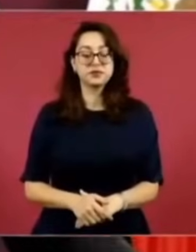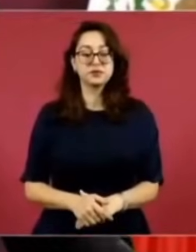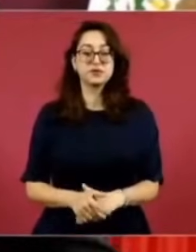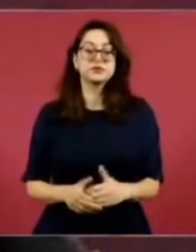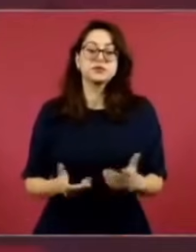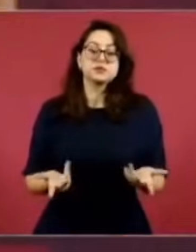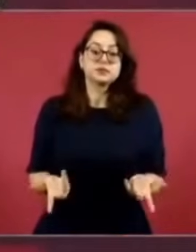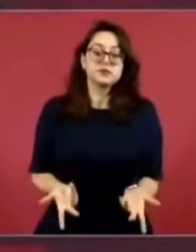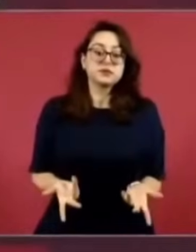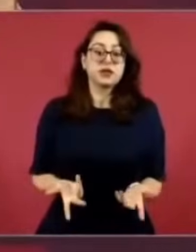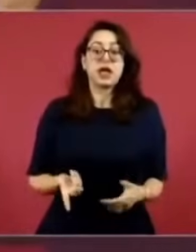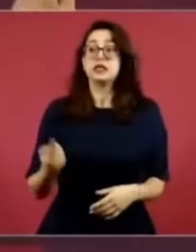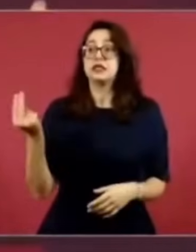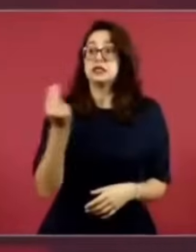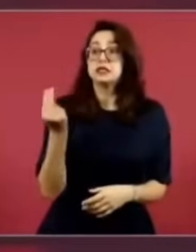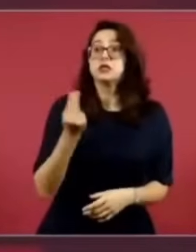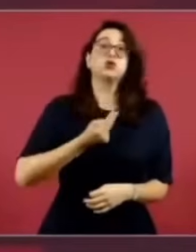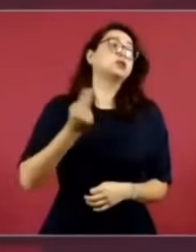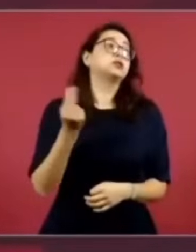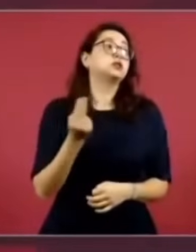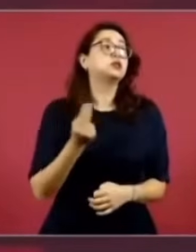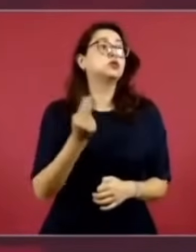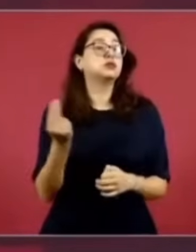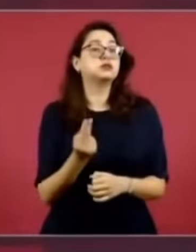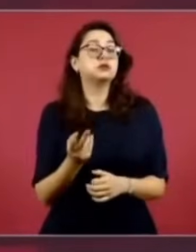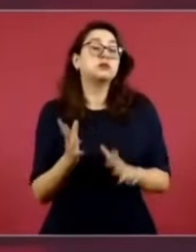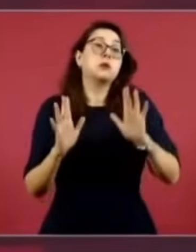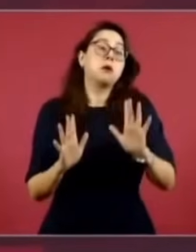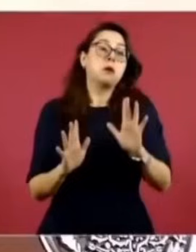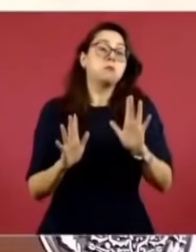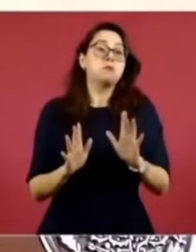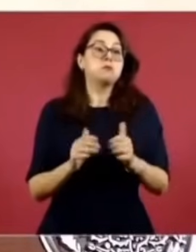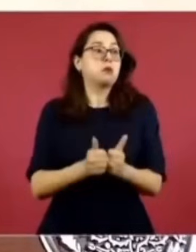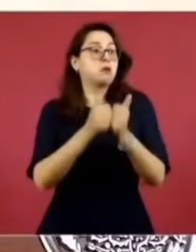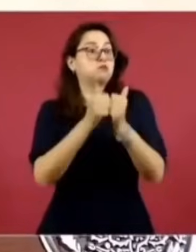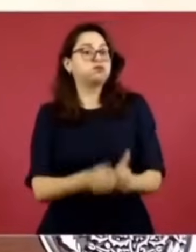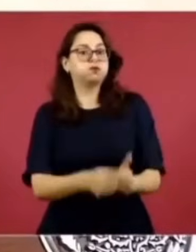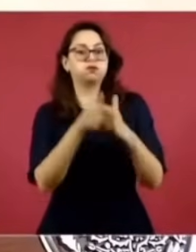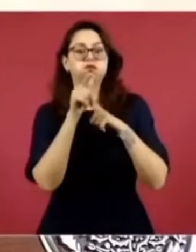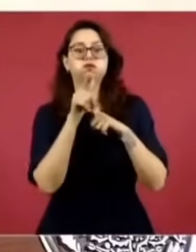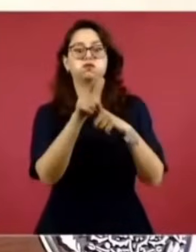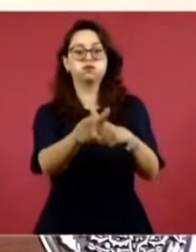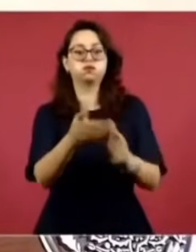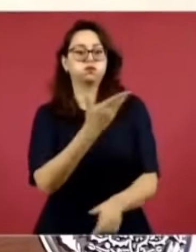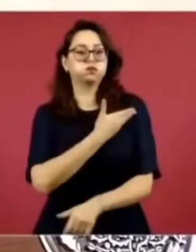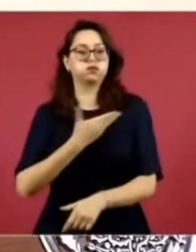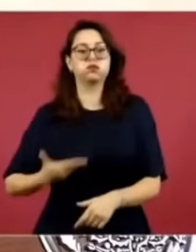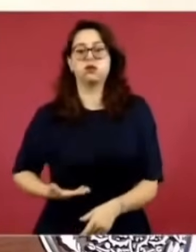y la dictadura, que duró 34 años.